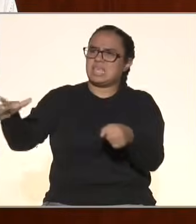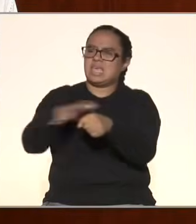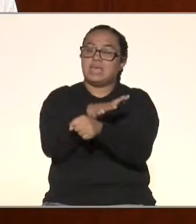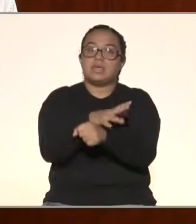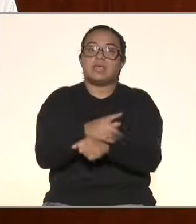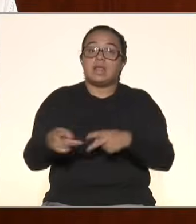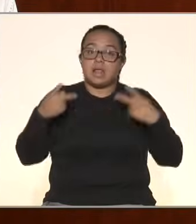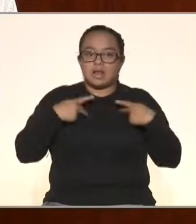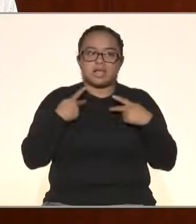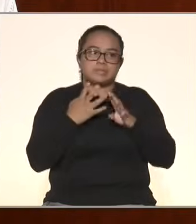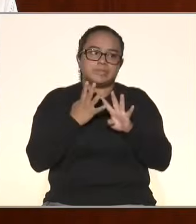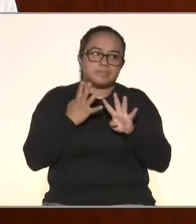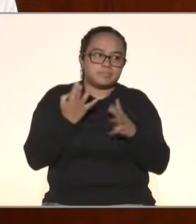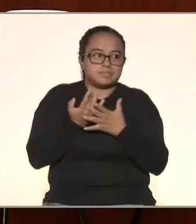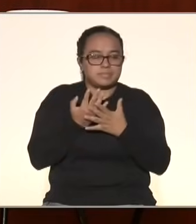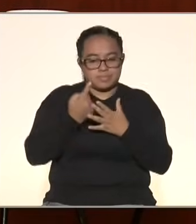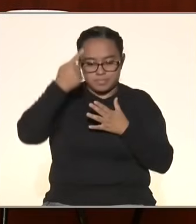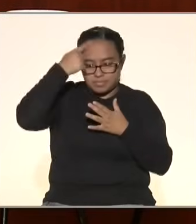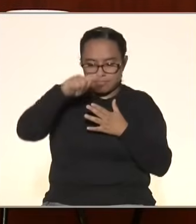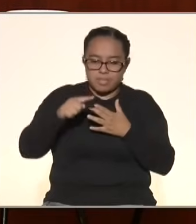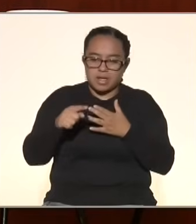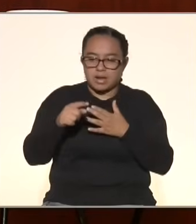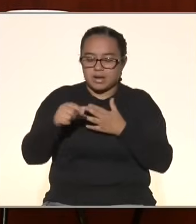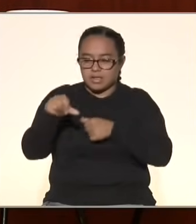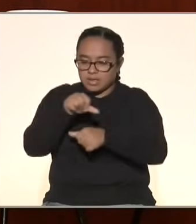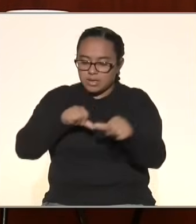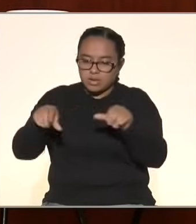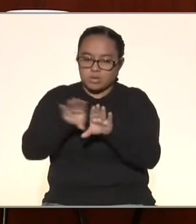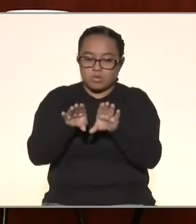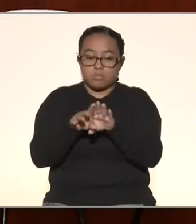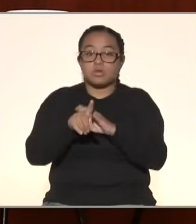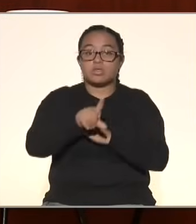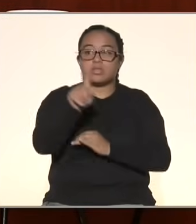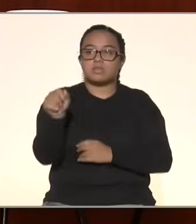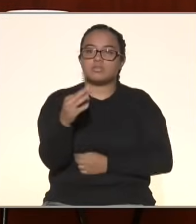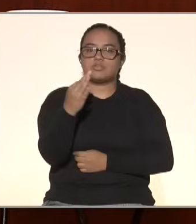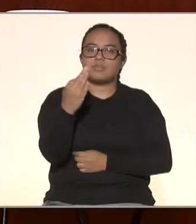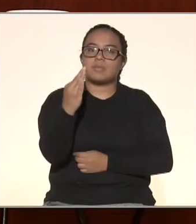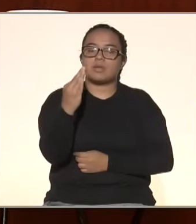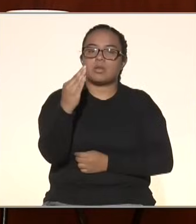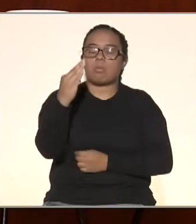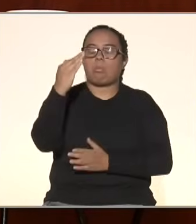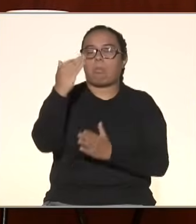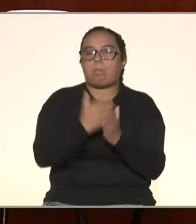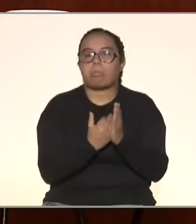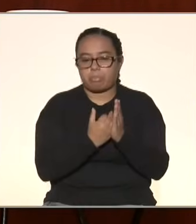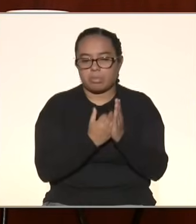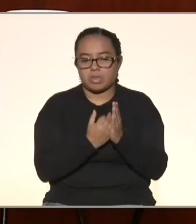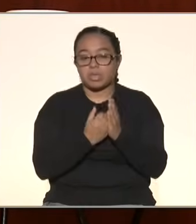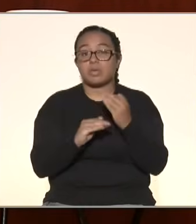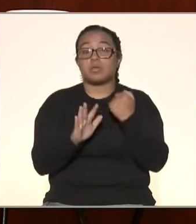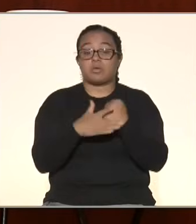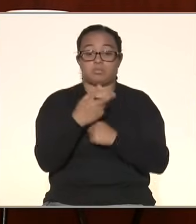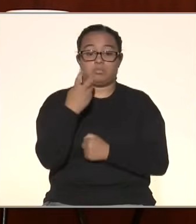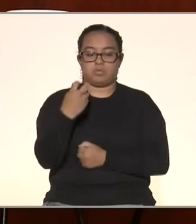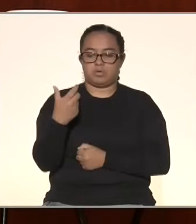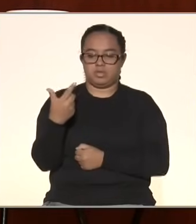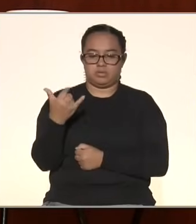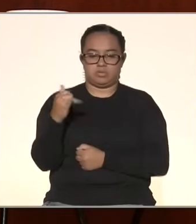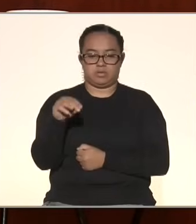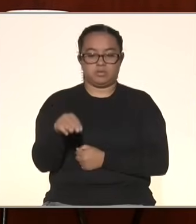haciendo fila para turnarse a un aparato, ¿no? Y febrero, y por eso también un poco los gimnasios hasta